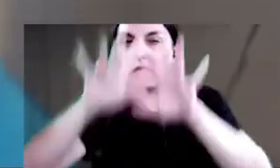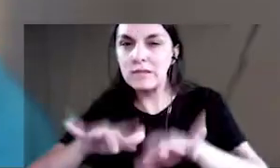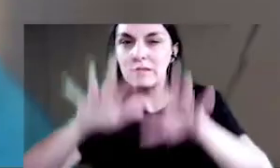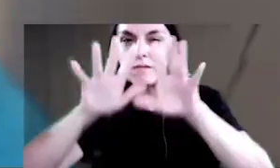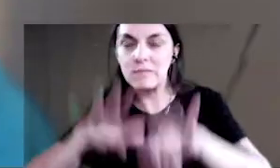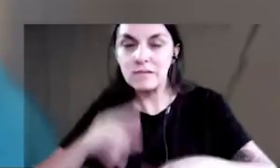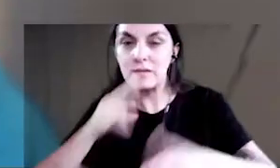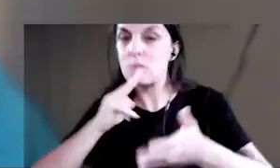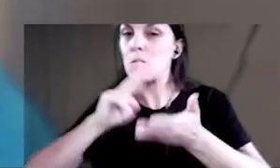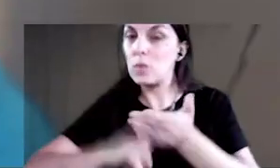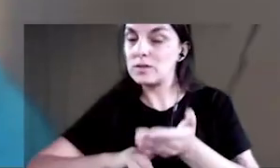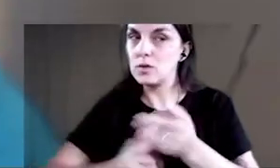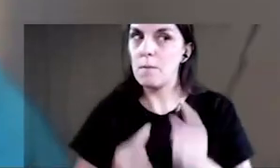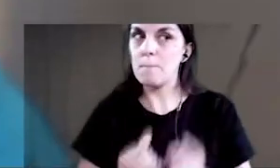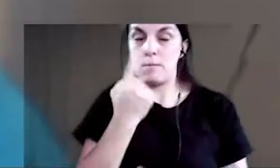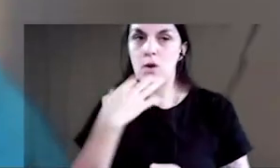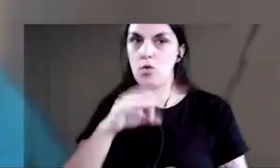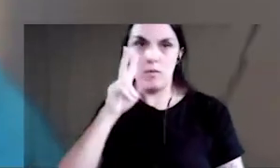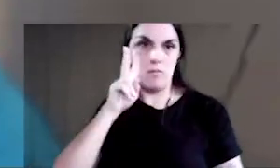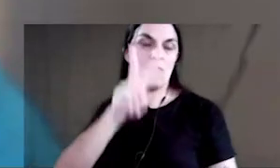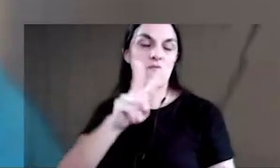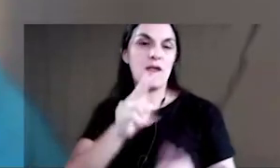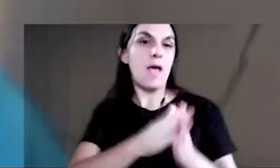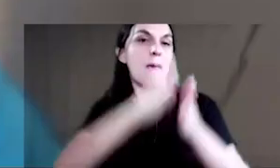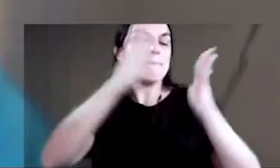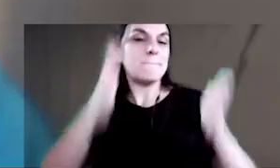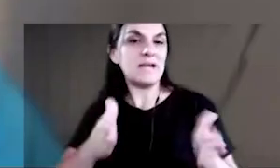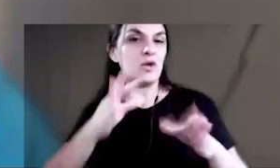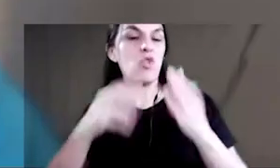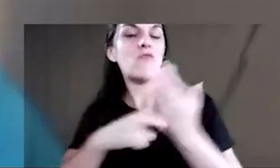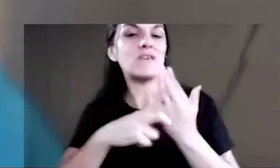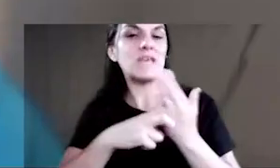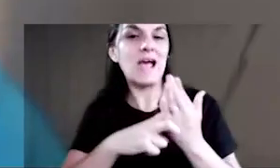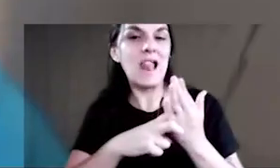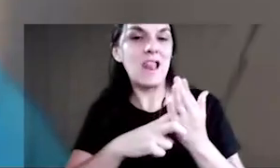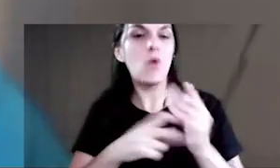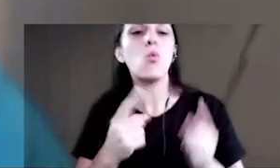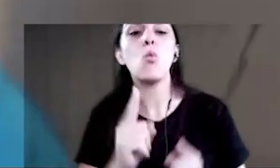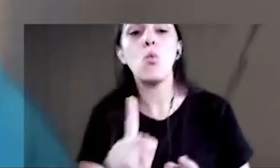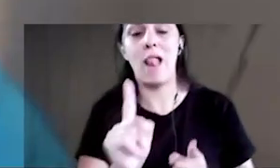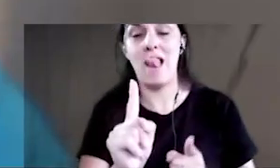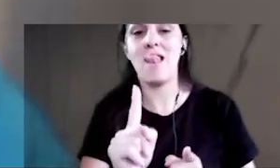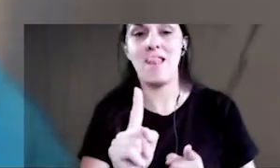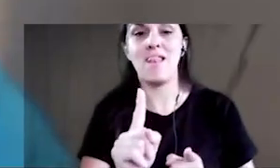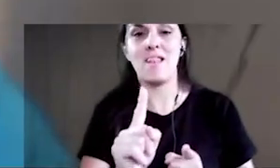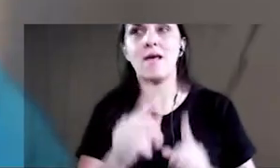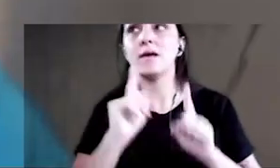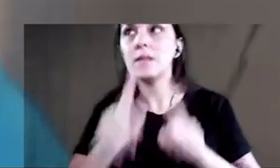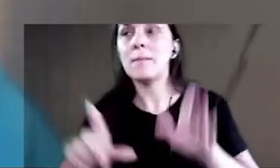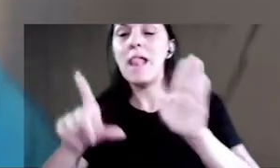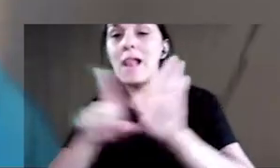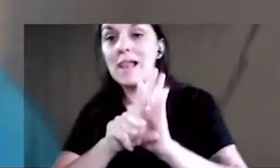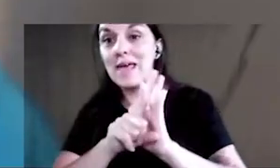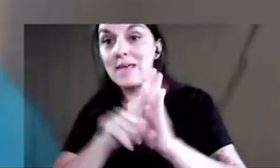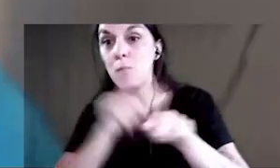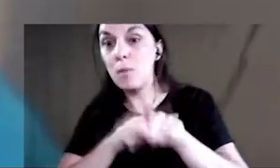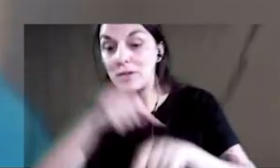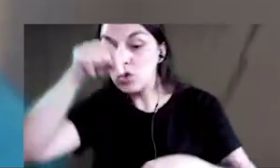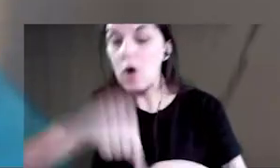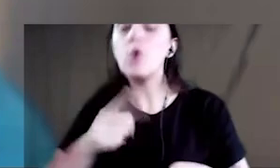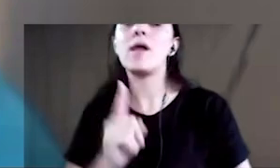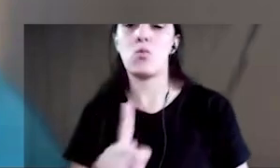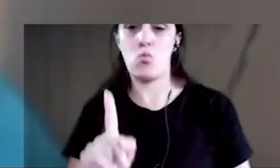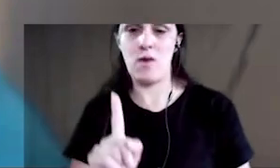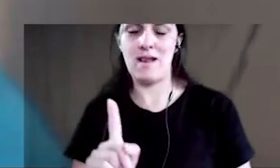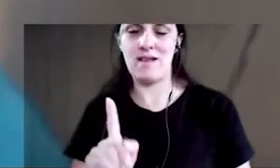imponible, lo primero que nos tenemos que ubicar de qué periodo fiscal estamos hablando y cuál es la ley vigente en ese momento, porque si no